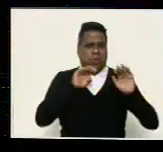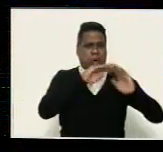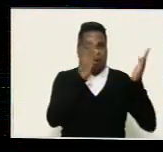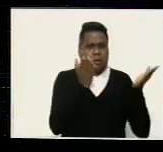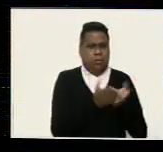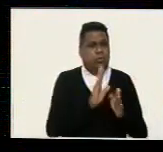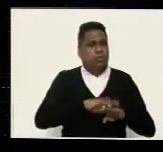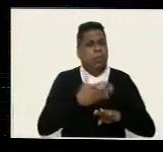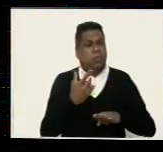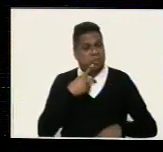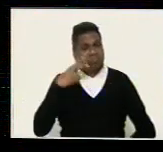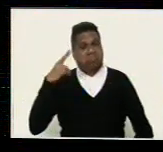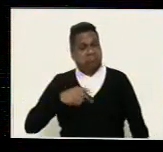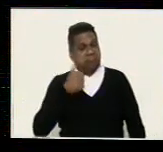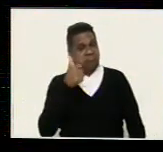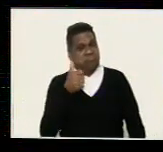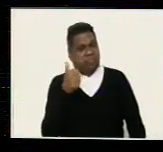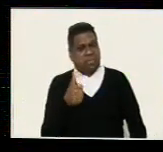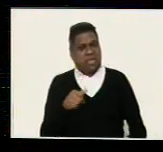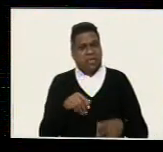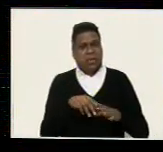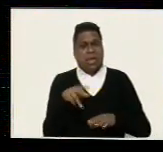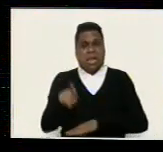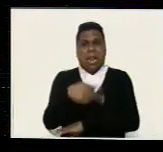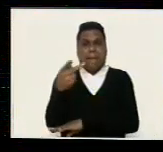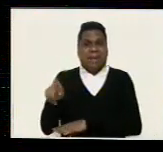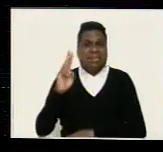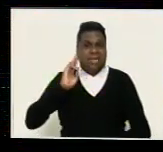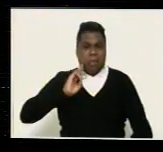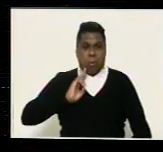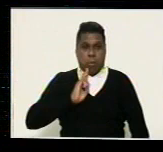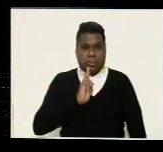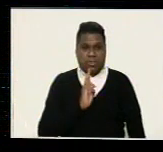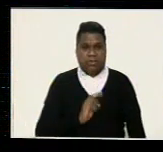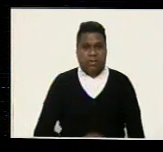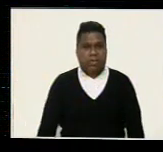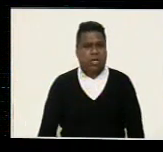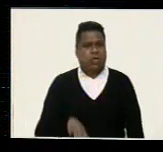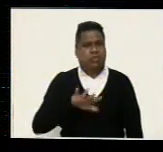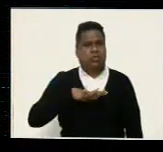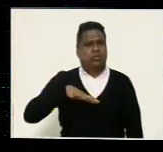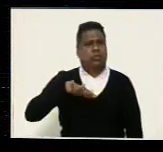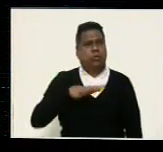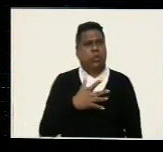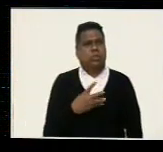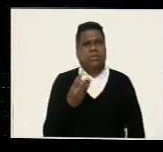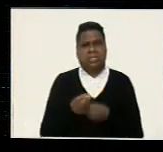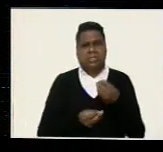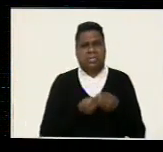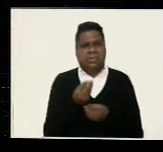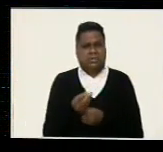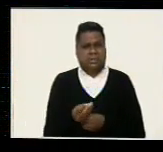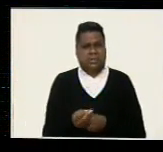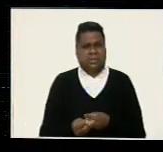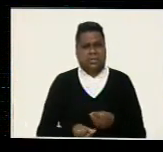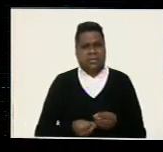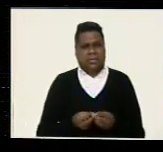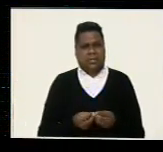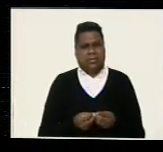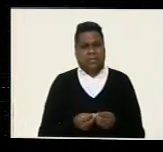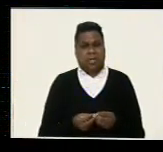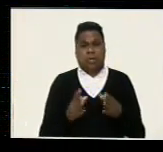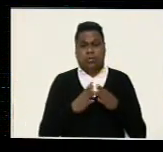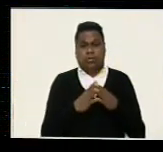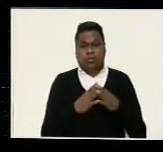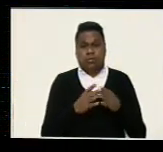porque precisamente en la patria de Bolívar fue donde se dieron los más dignos